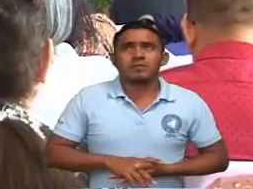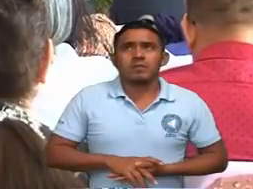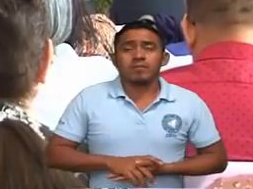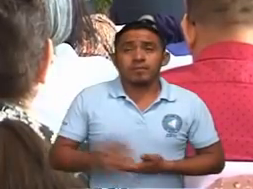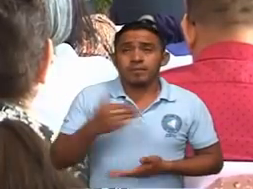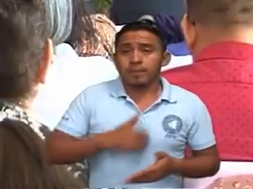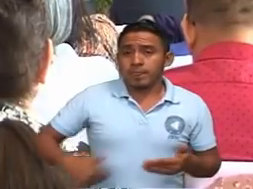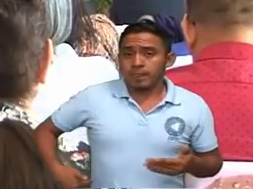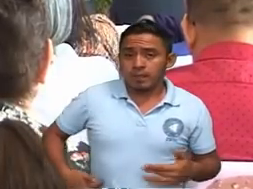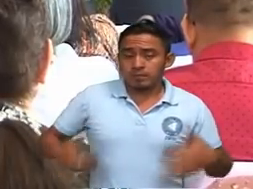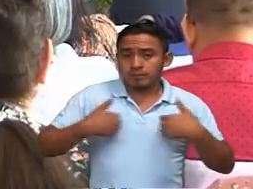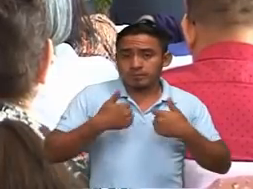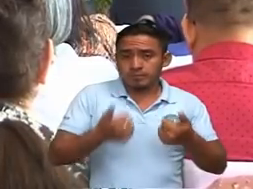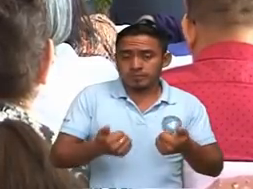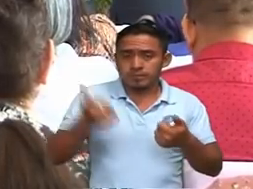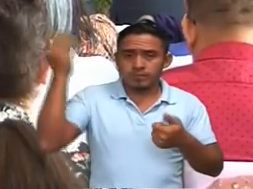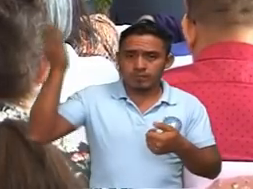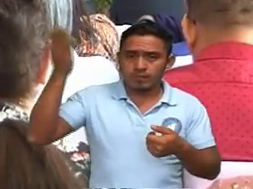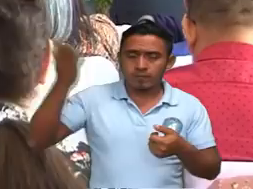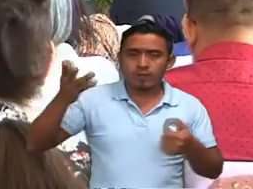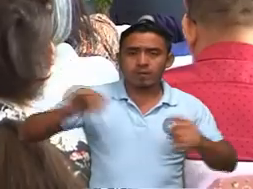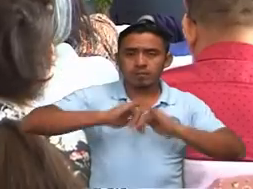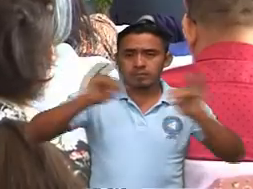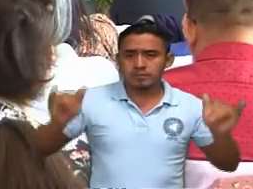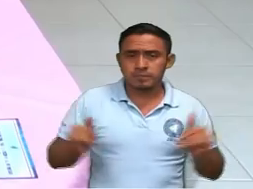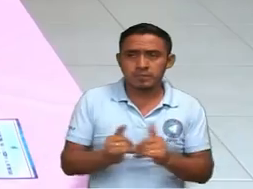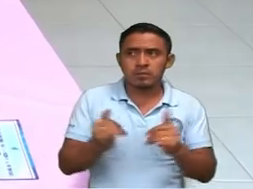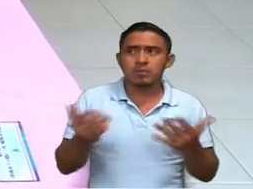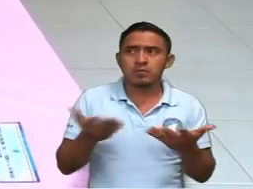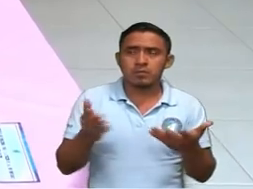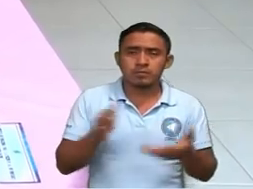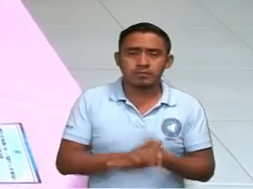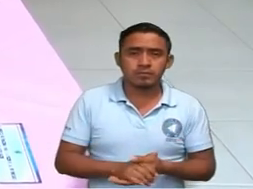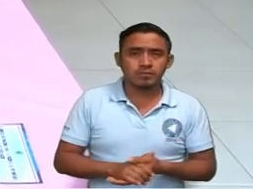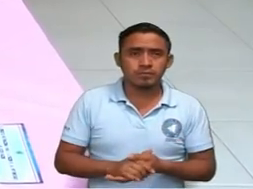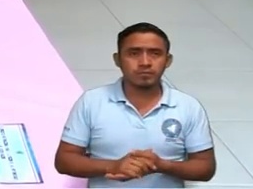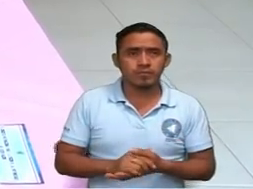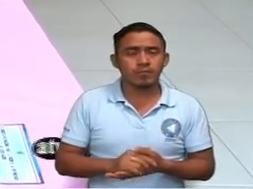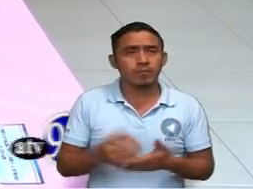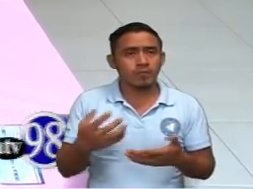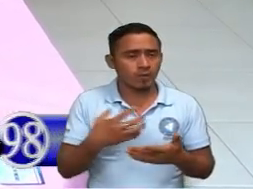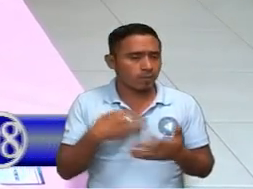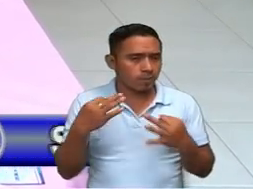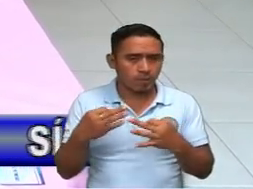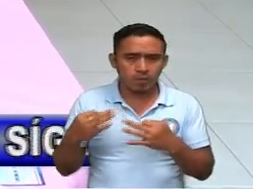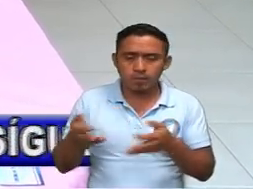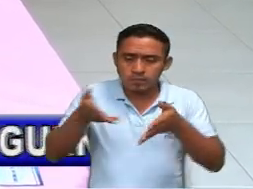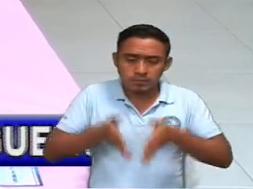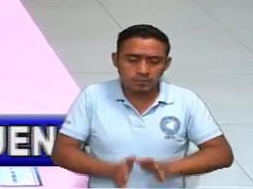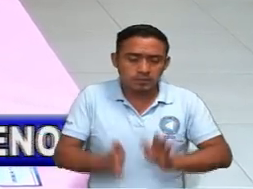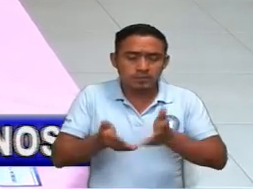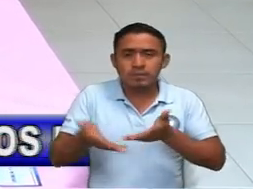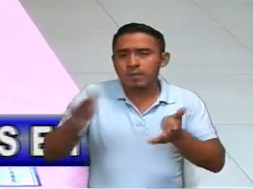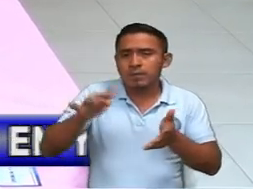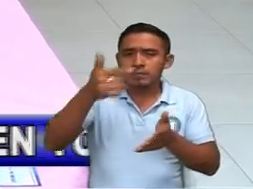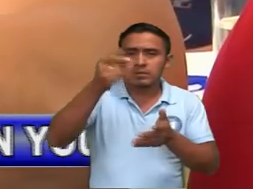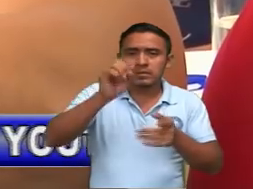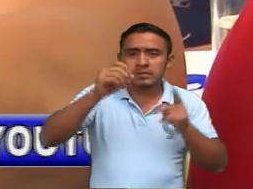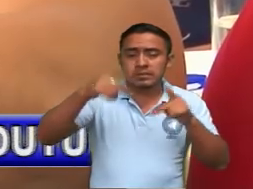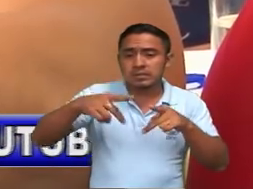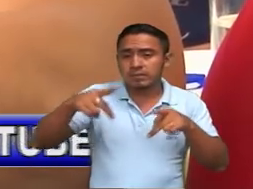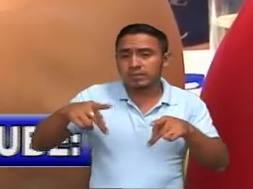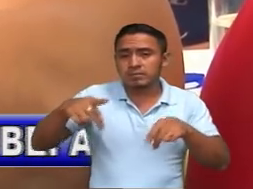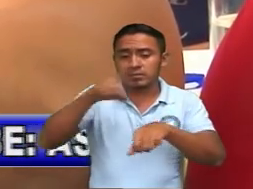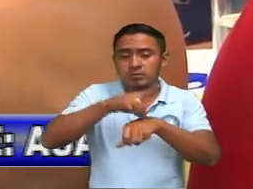El Ministerio de Salud realizó el Congreso Internacional para la Atención de las Enfermedades del Recién Nacido, con alrededor de 70 pediatras